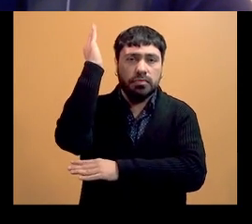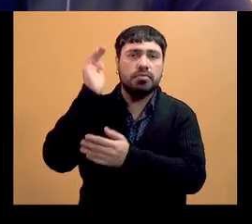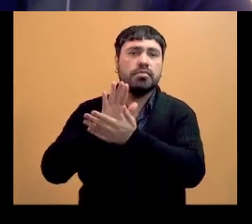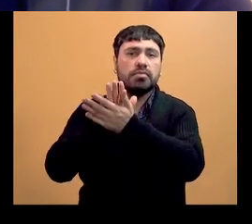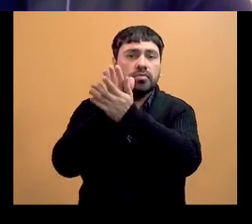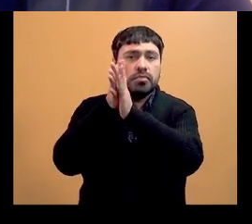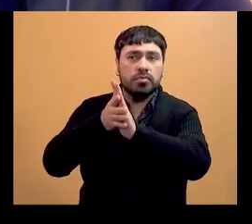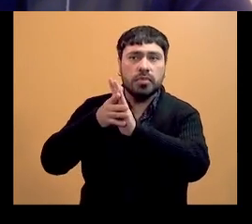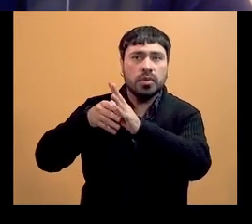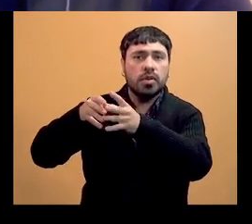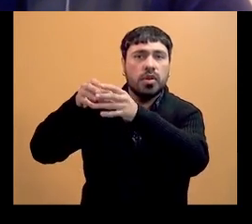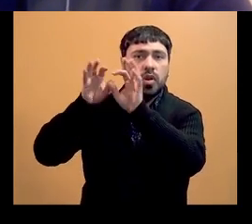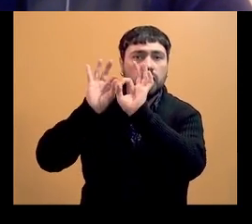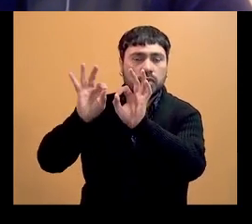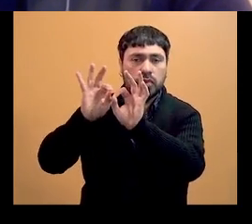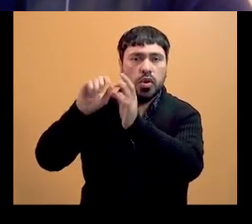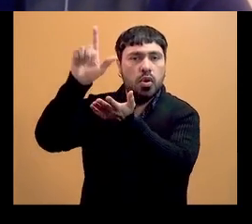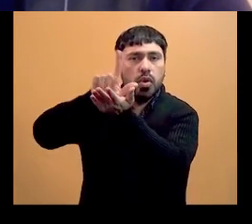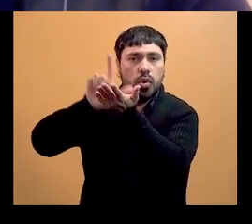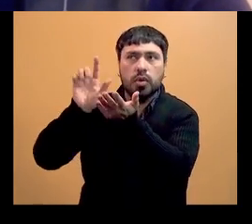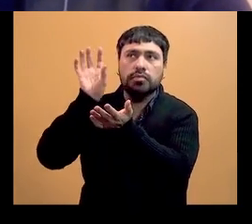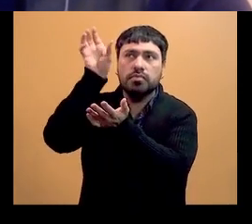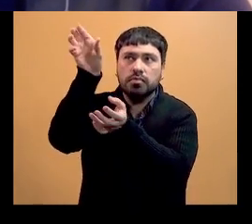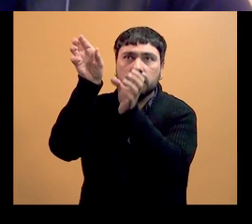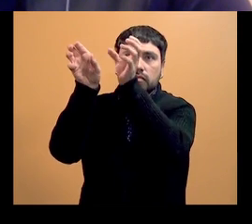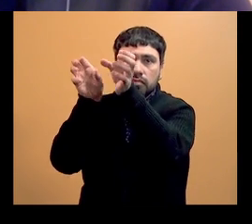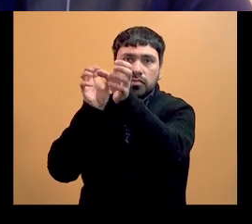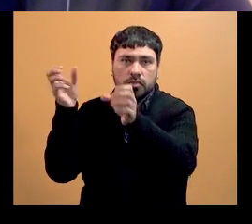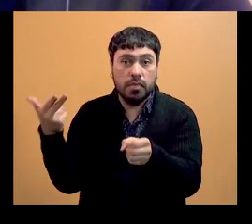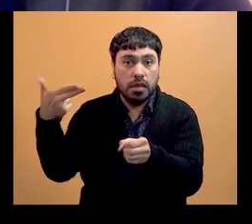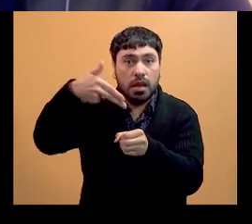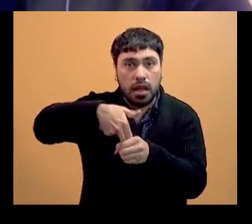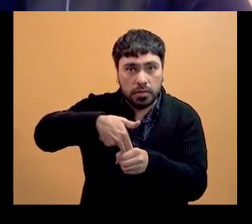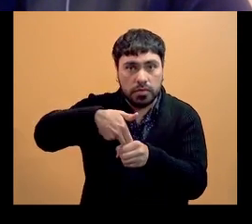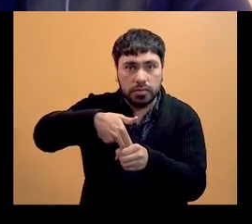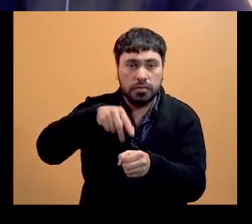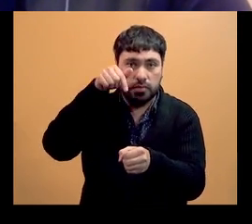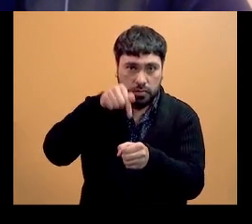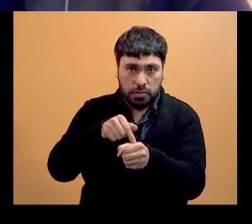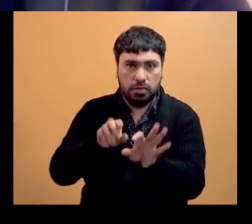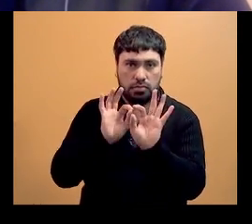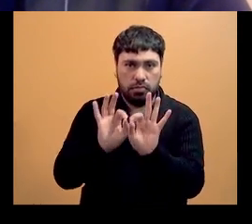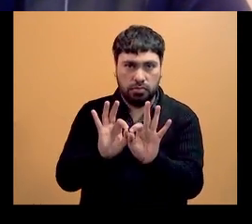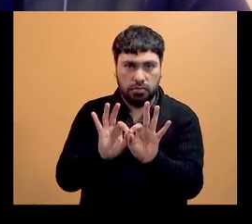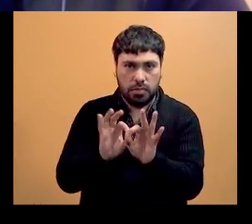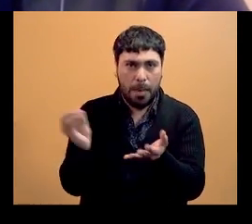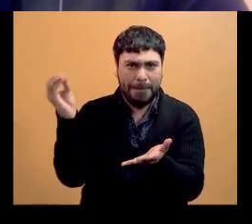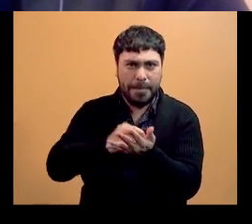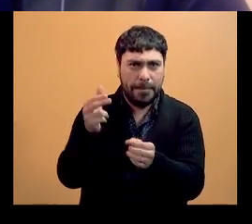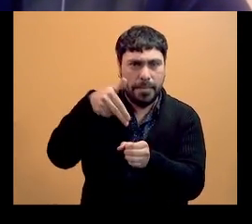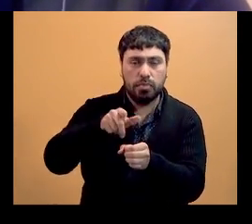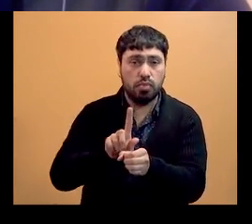posición mientras están en órbita, se tiene que reservar una pequeña cantidad de ese combustible, que básicamente son gases a presión que usan